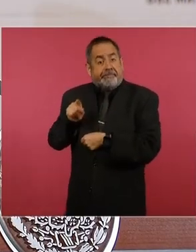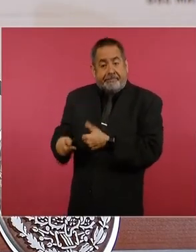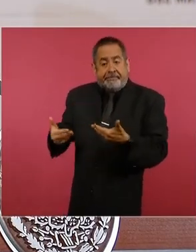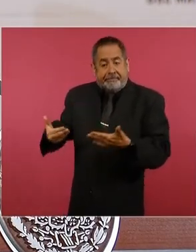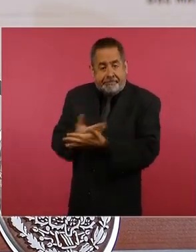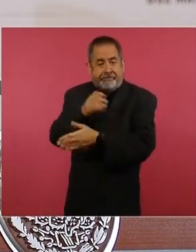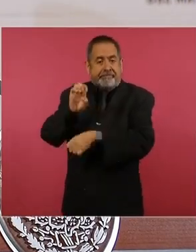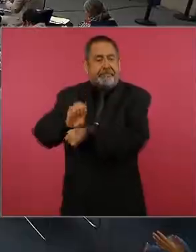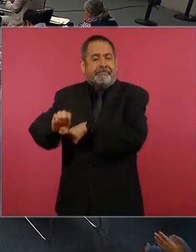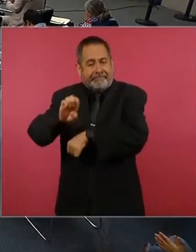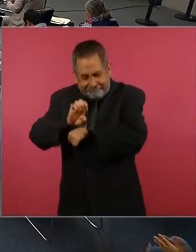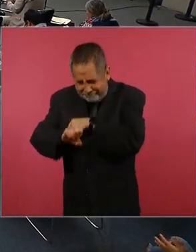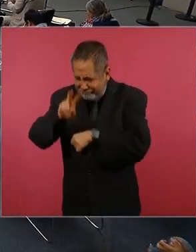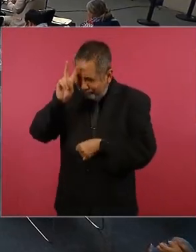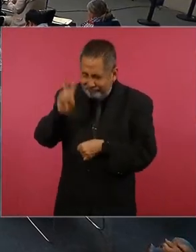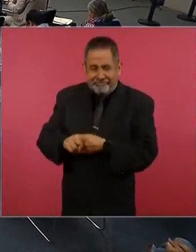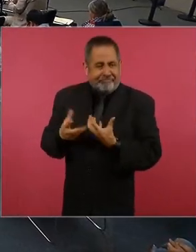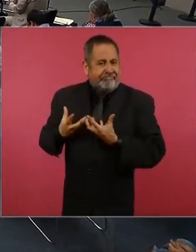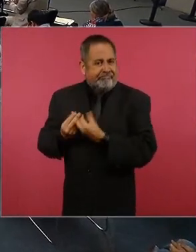era ecuatoriano.